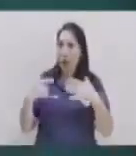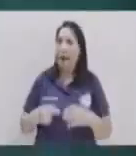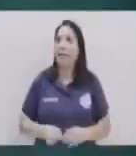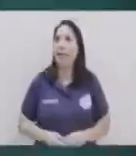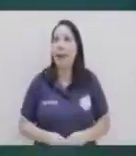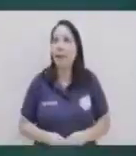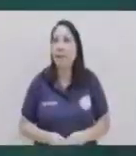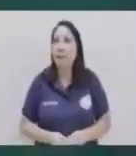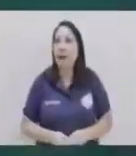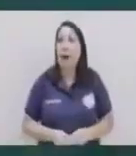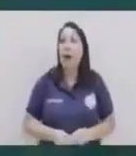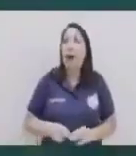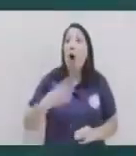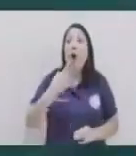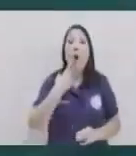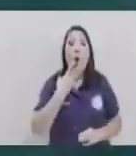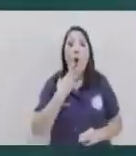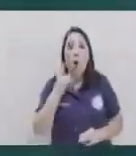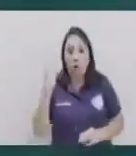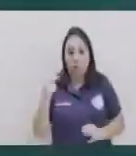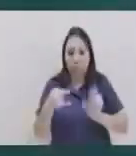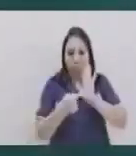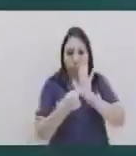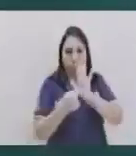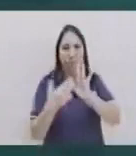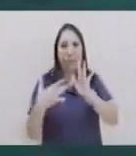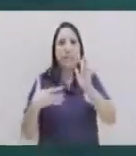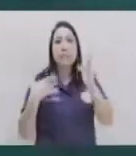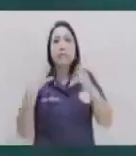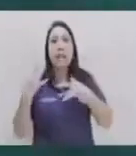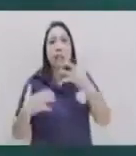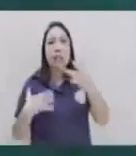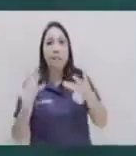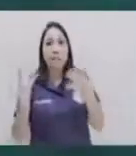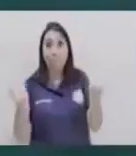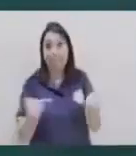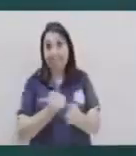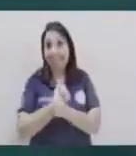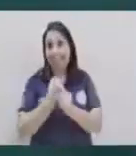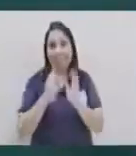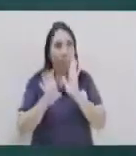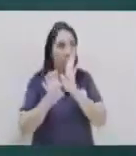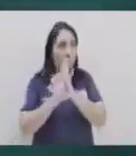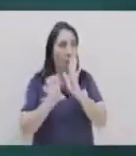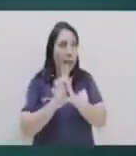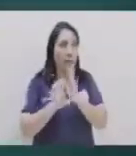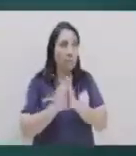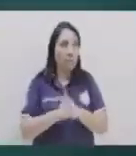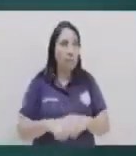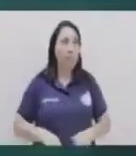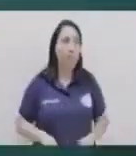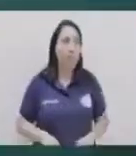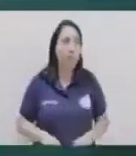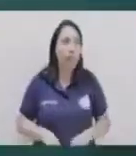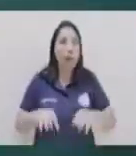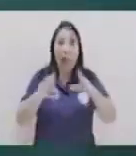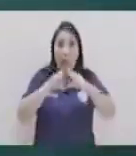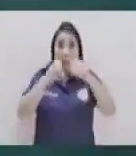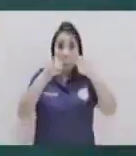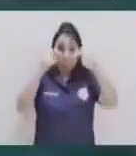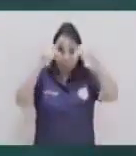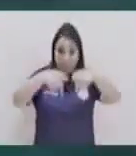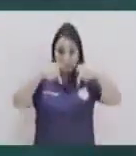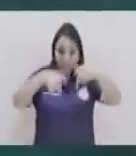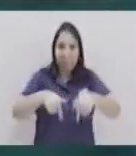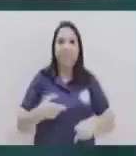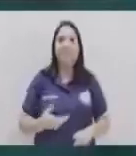se representa por medio del sentimiento que se siente por afectividad. Perfecto. Entonces vamos a trabajar en